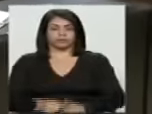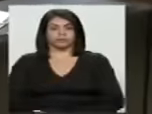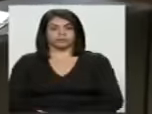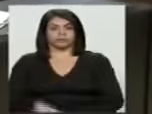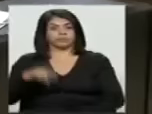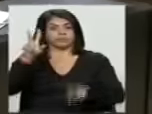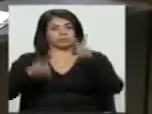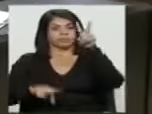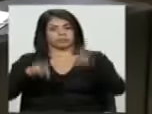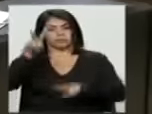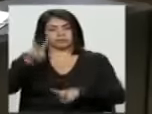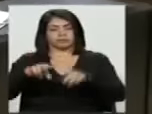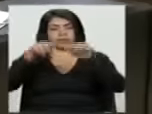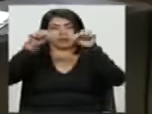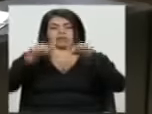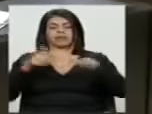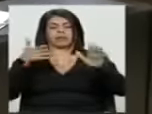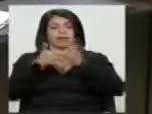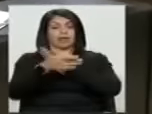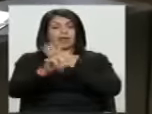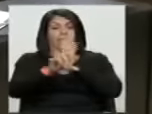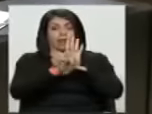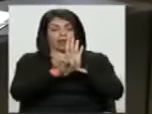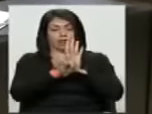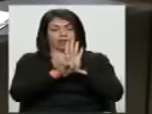una exposición acá sobre una ley